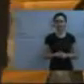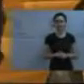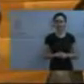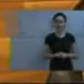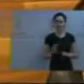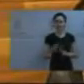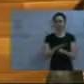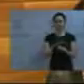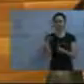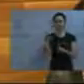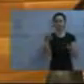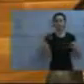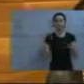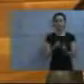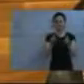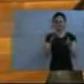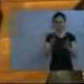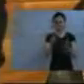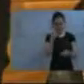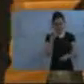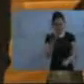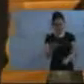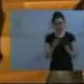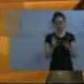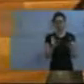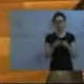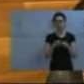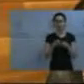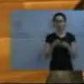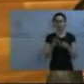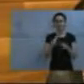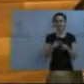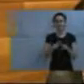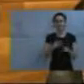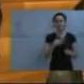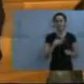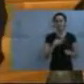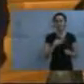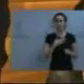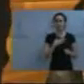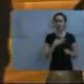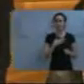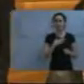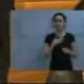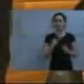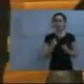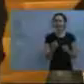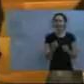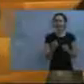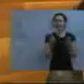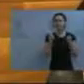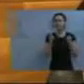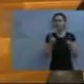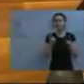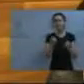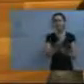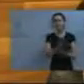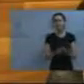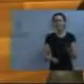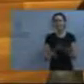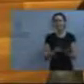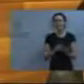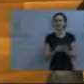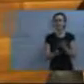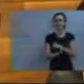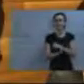en materia informática. Y, mire, nuestro grupo parlamentario cree que es absolutamente necesario que se diseñe un plan estratégico,